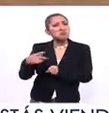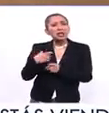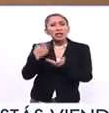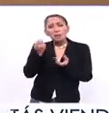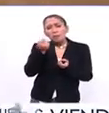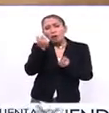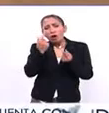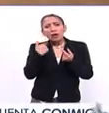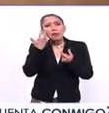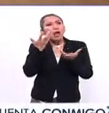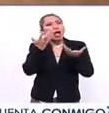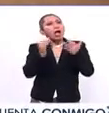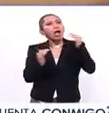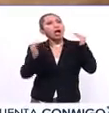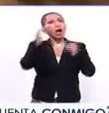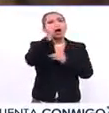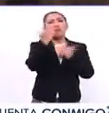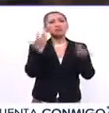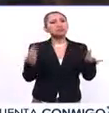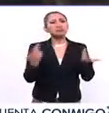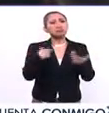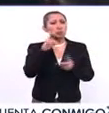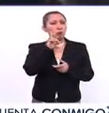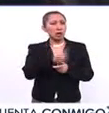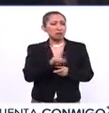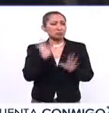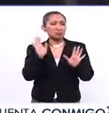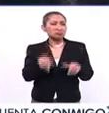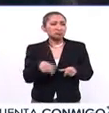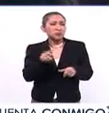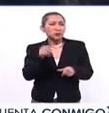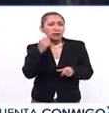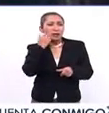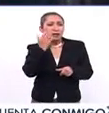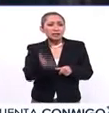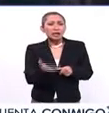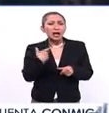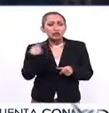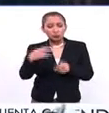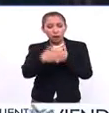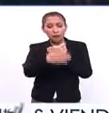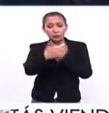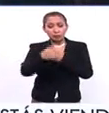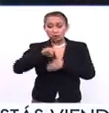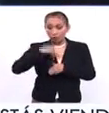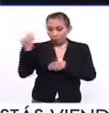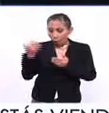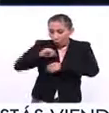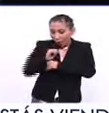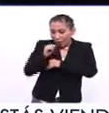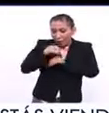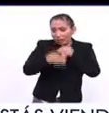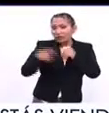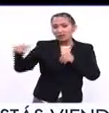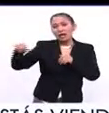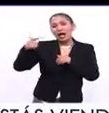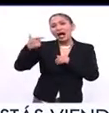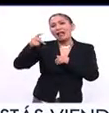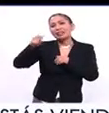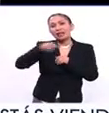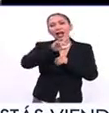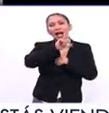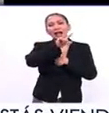la poca aspiración que creo que tuvo a convertirse en una leyenda. Ella no convirtió su archivo en un archivo, ese fue Walter y después